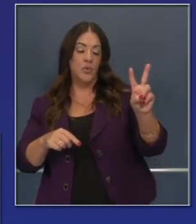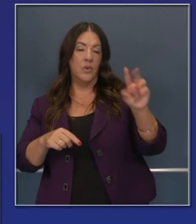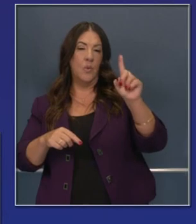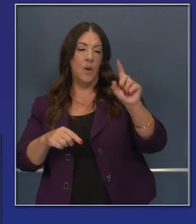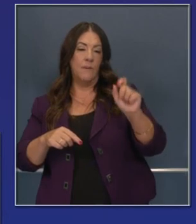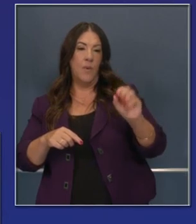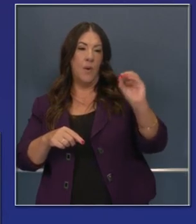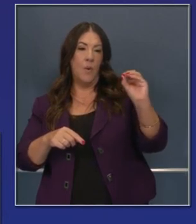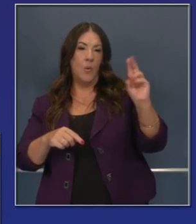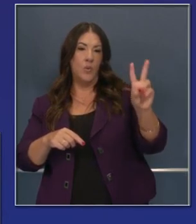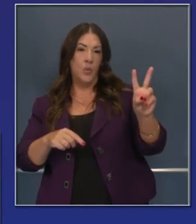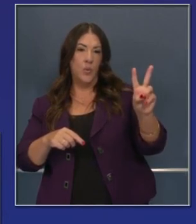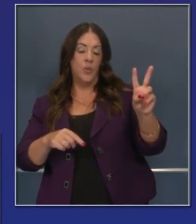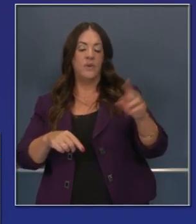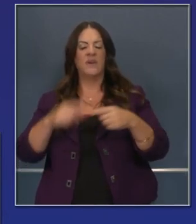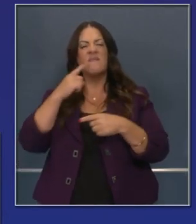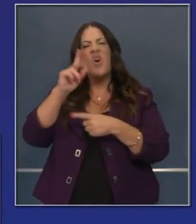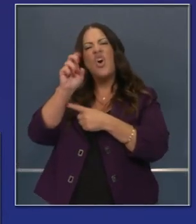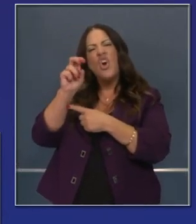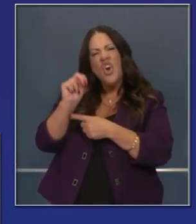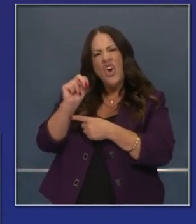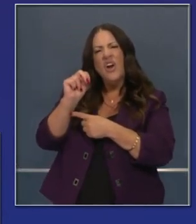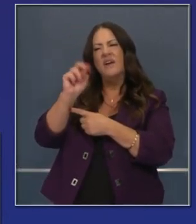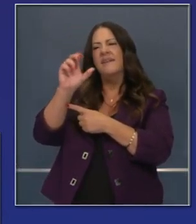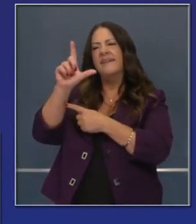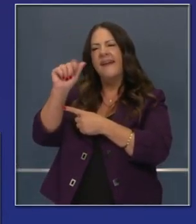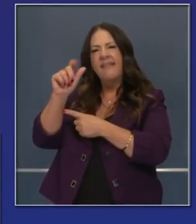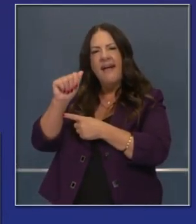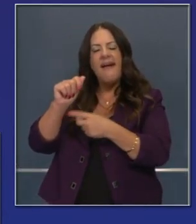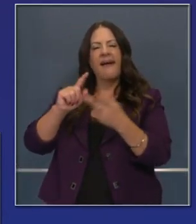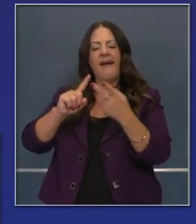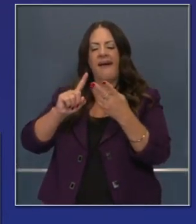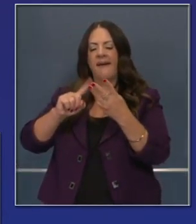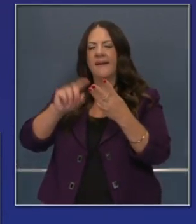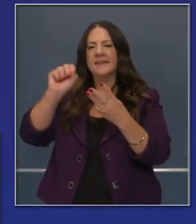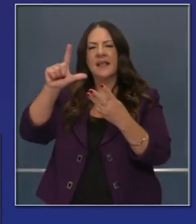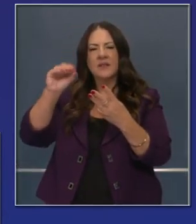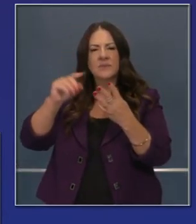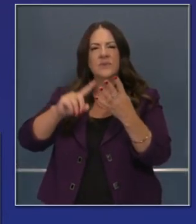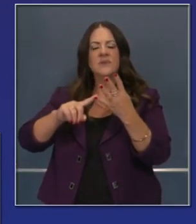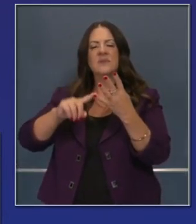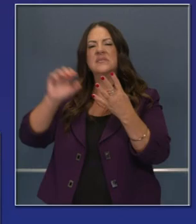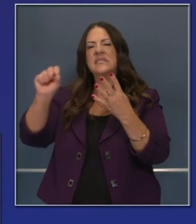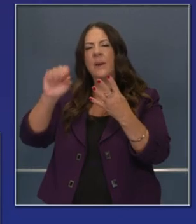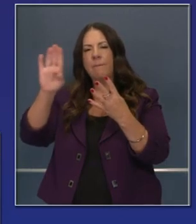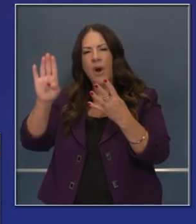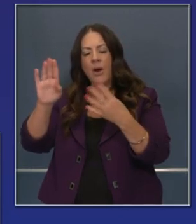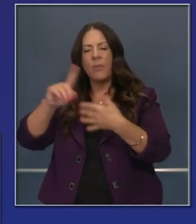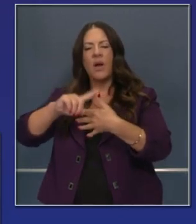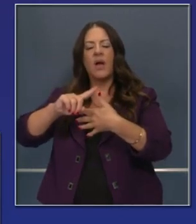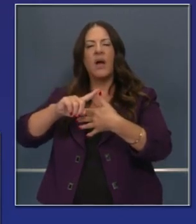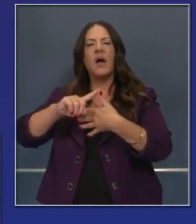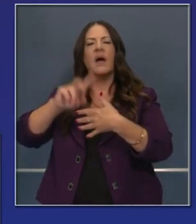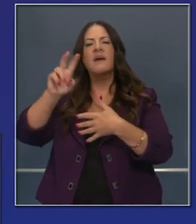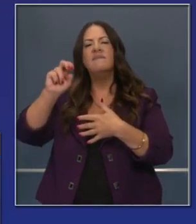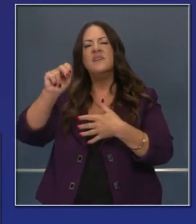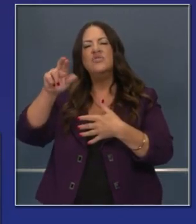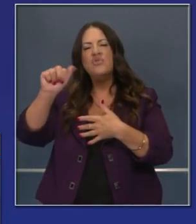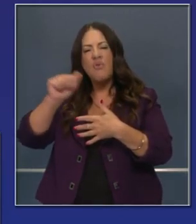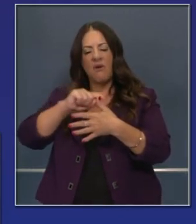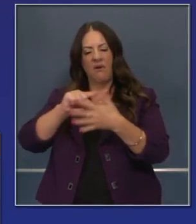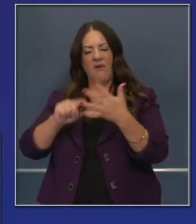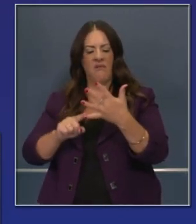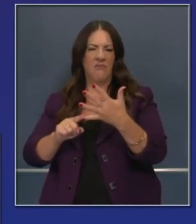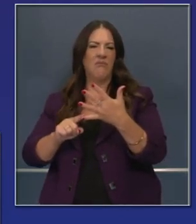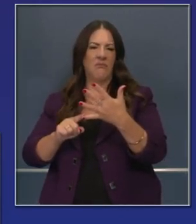representa 1.2 en Los Ángeles, San Luis Obispo, Santa Bárbara, Ventura, uniendo todos